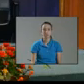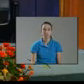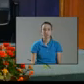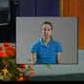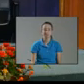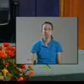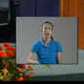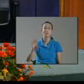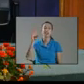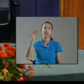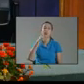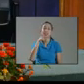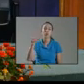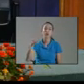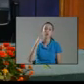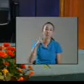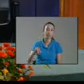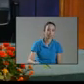entonces resultó.